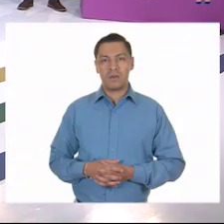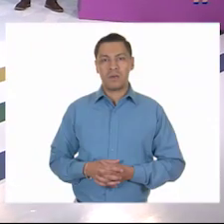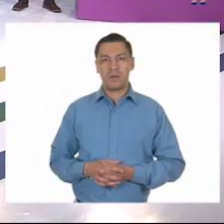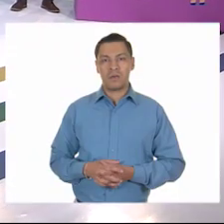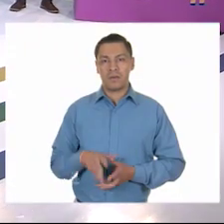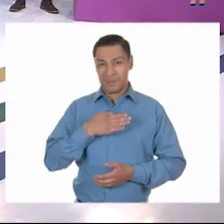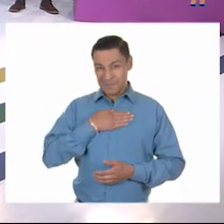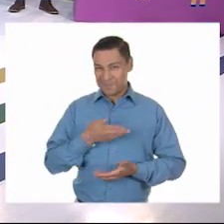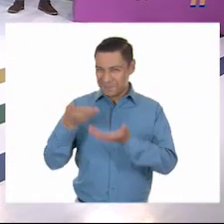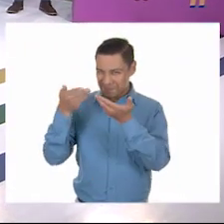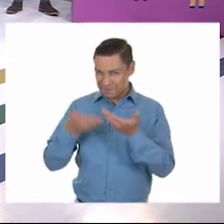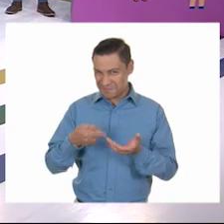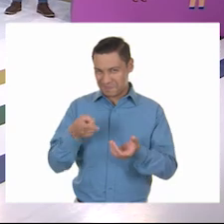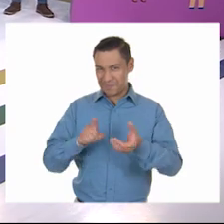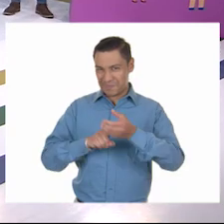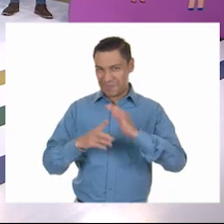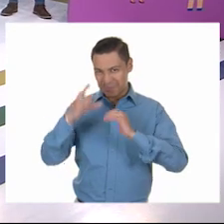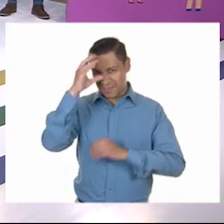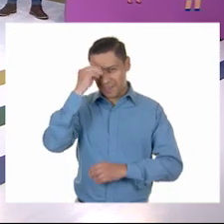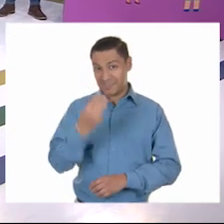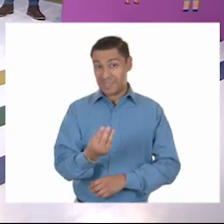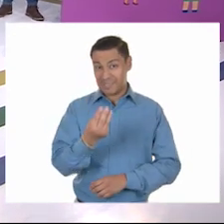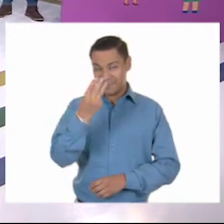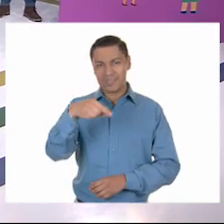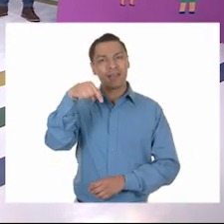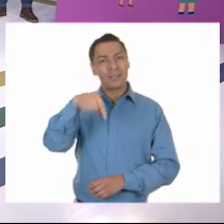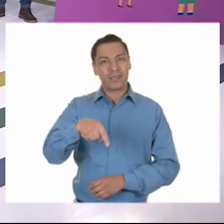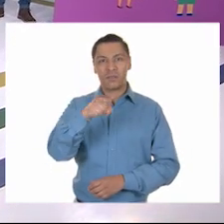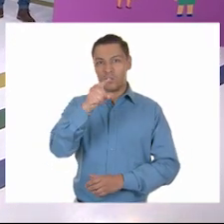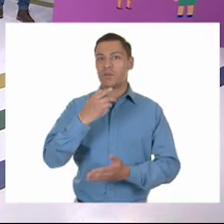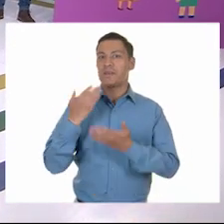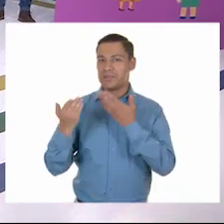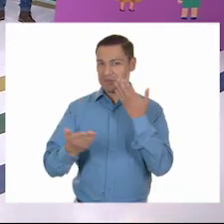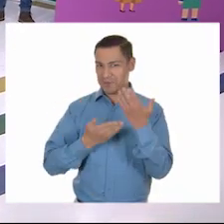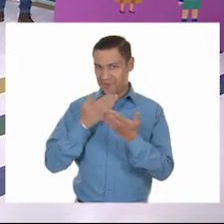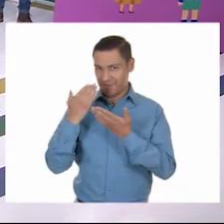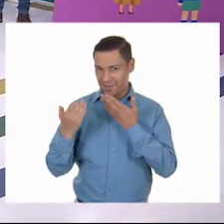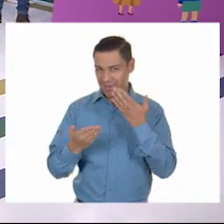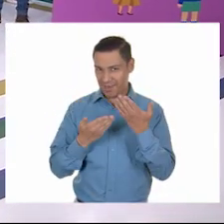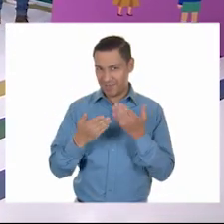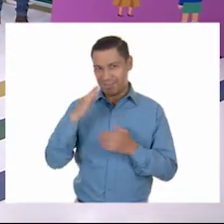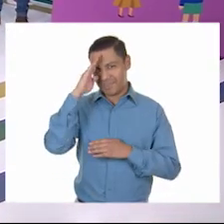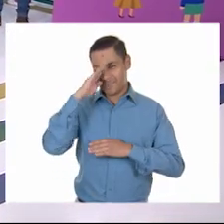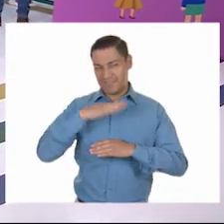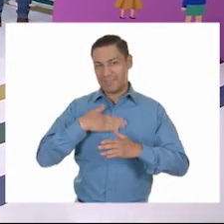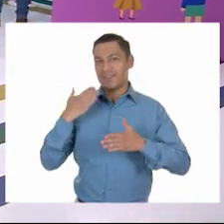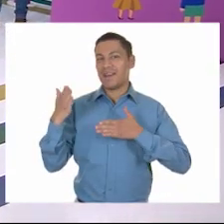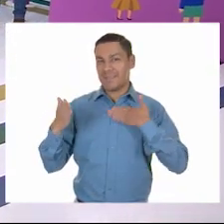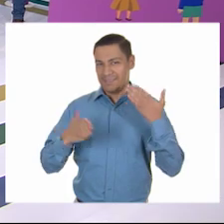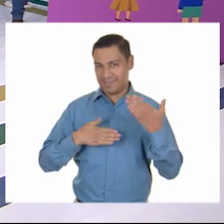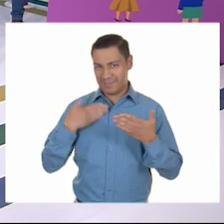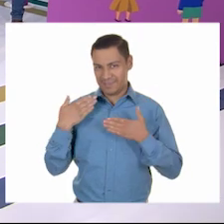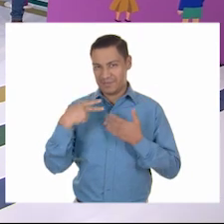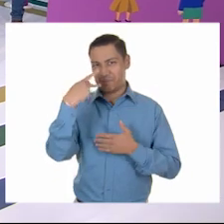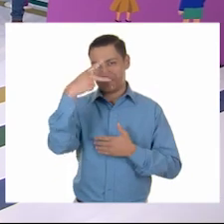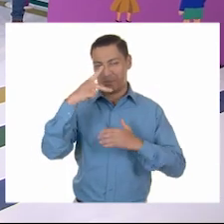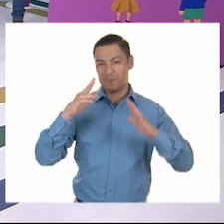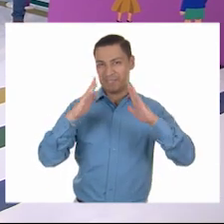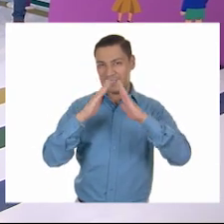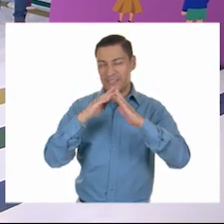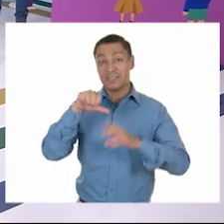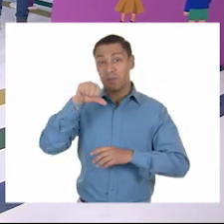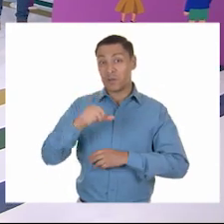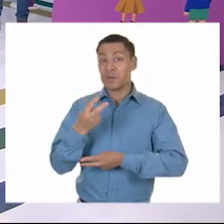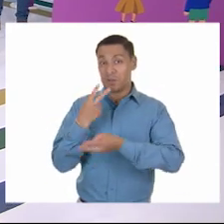Bienvenidas y bienvenidos a Aprende en Casa 3, un espacio en el que vamos a poder estudiar y divertirnos desde nuestros hogares. Hoy nos